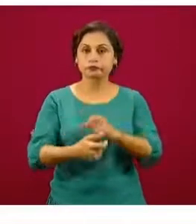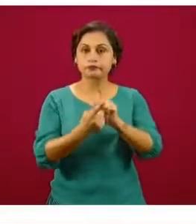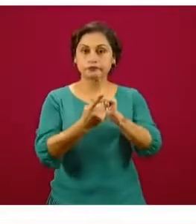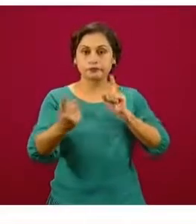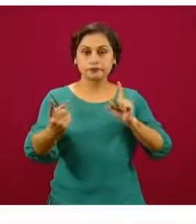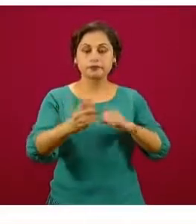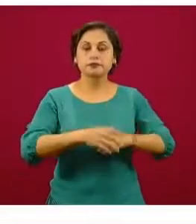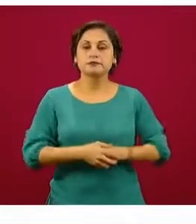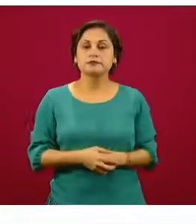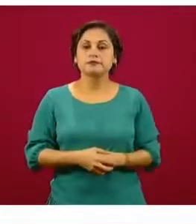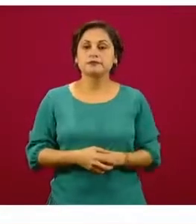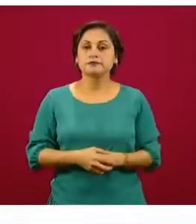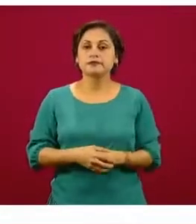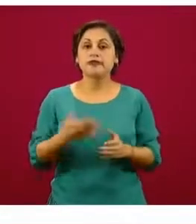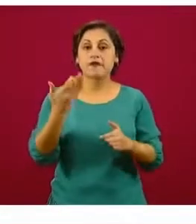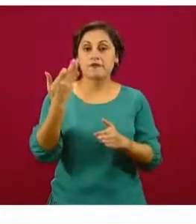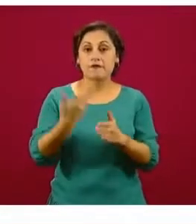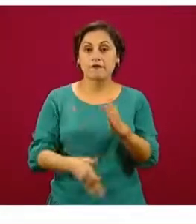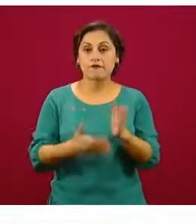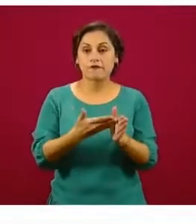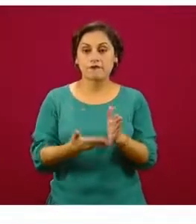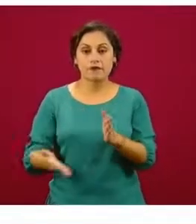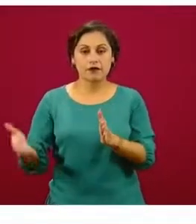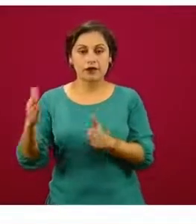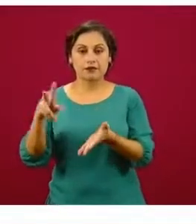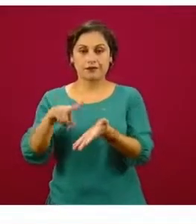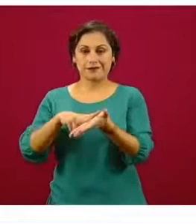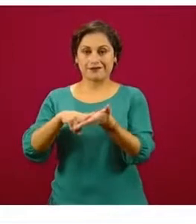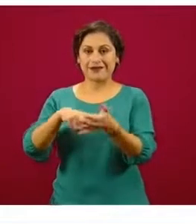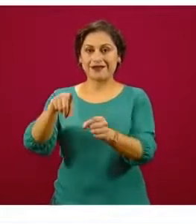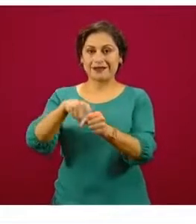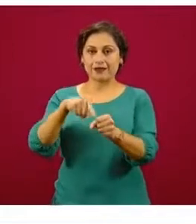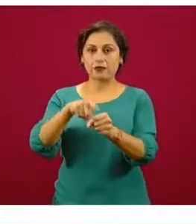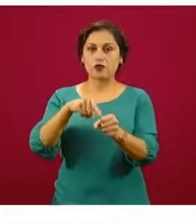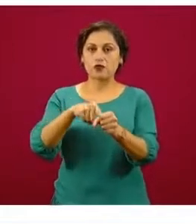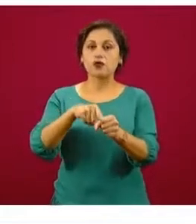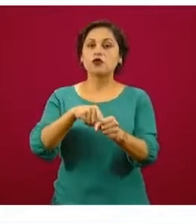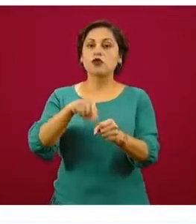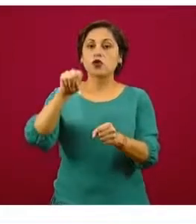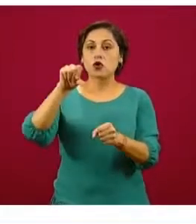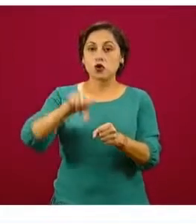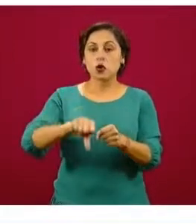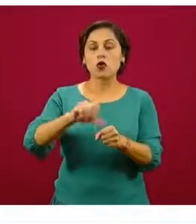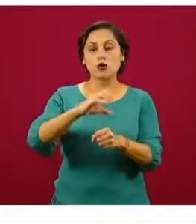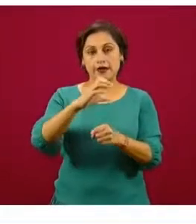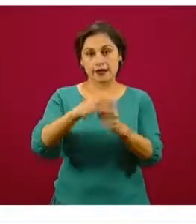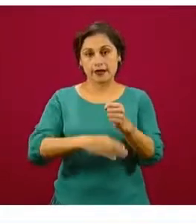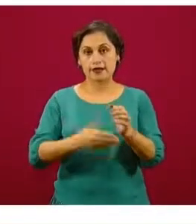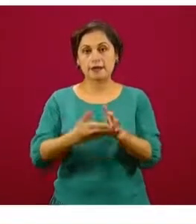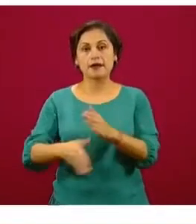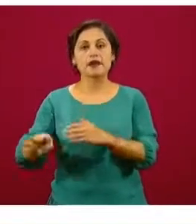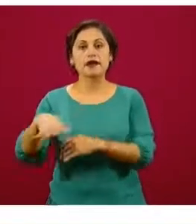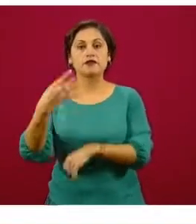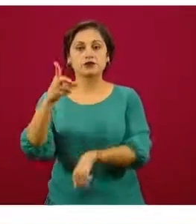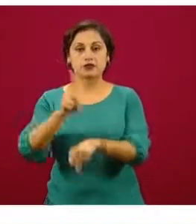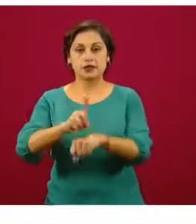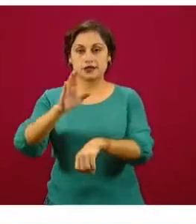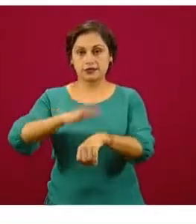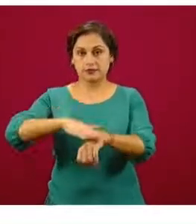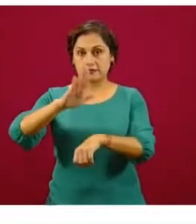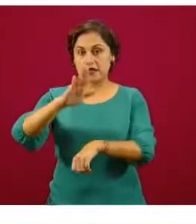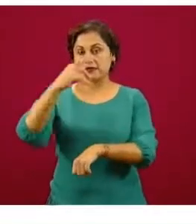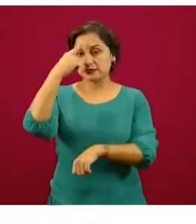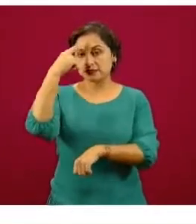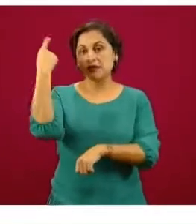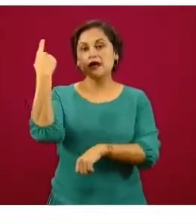verde, lo que resta del día de hoy, más 14 días antes de terminar esta jornada. Les